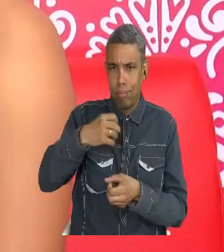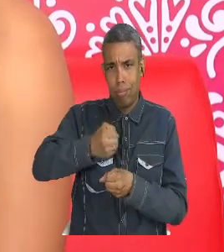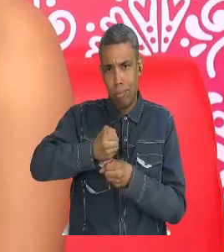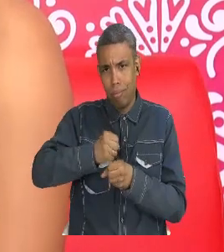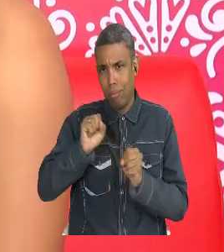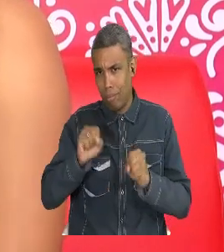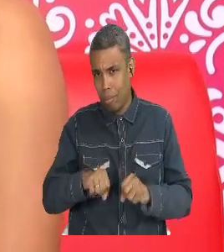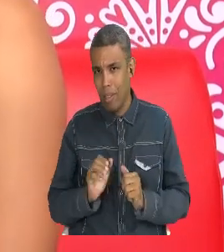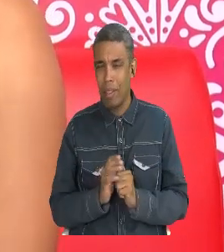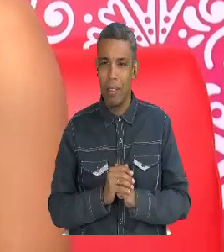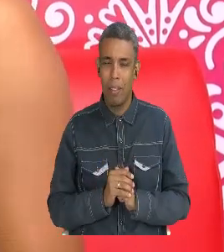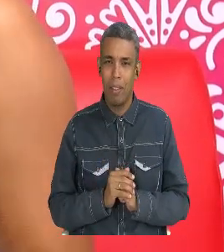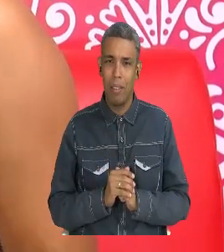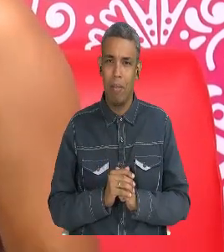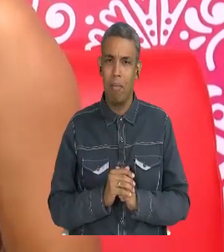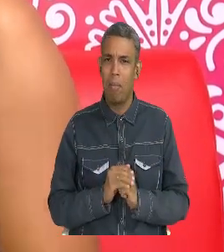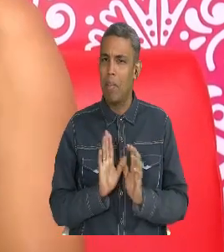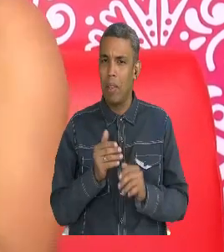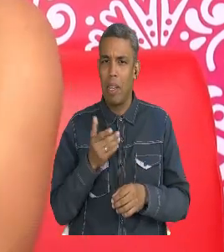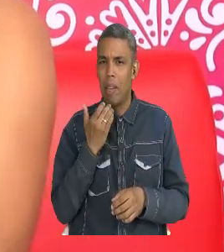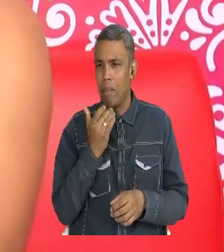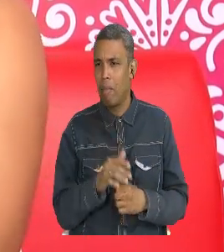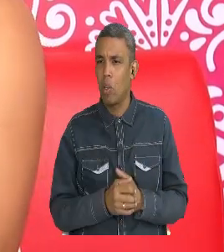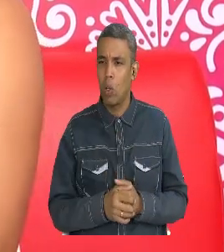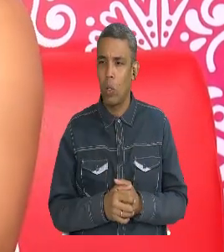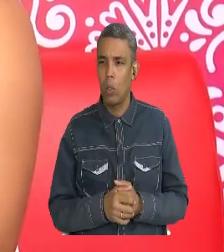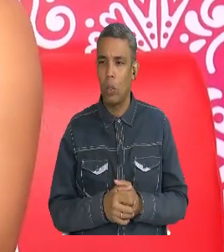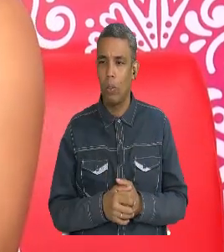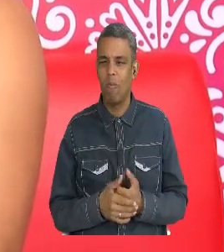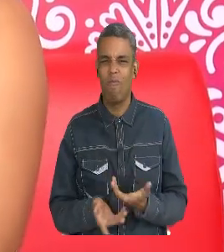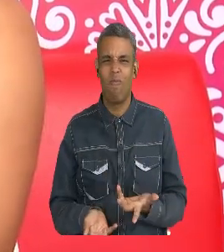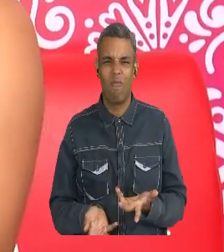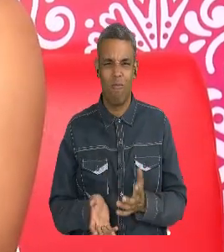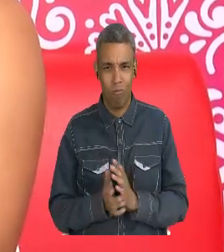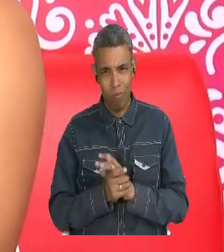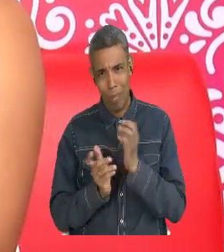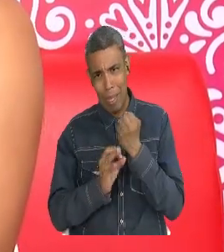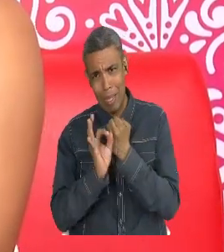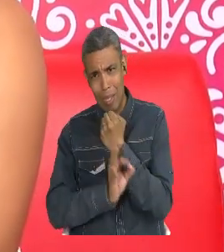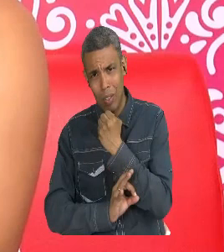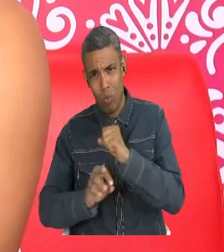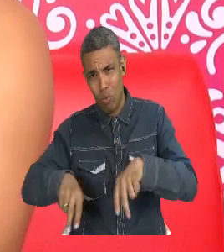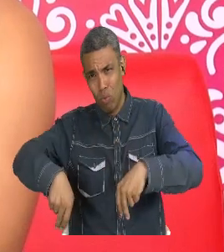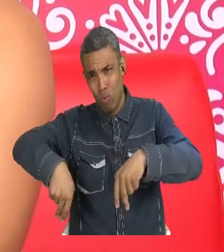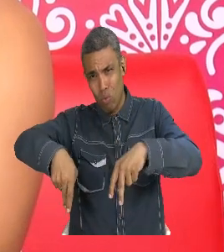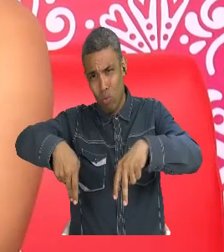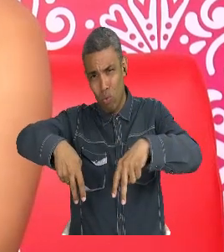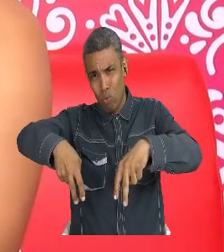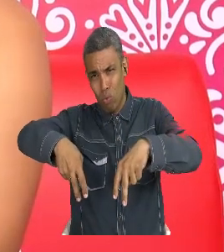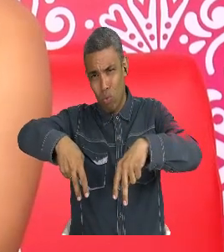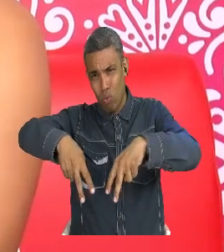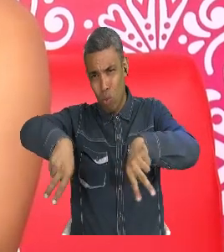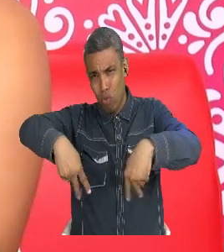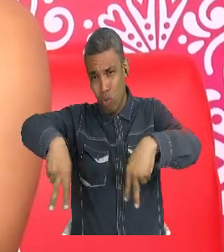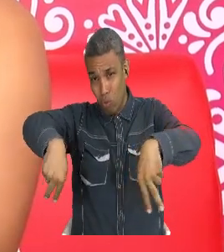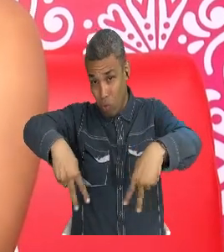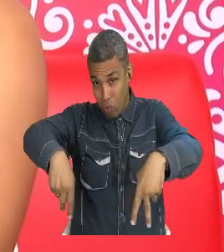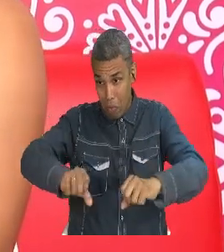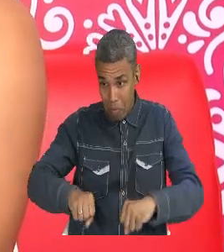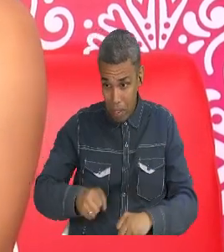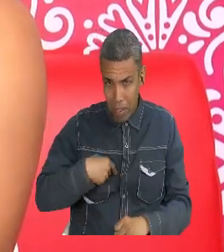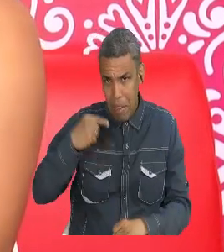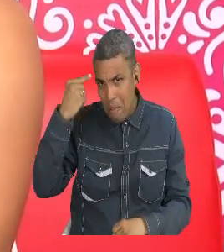aquí en el programa, para que tengamos unos ambientes laborales y también en nuestro hogar pues un poco mejor con salud